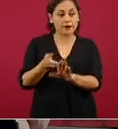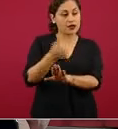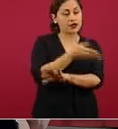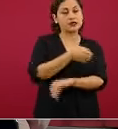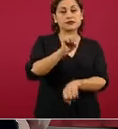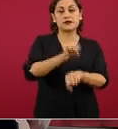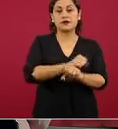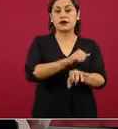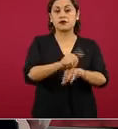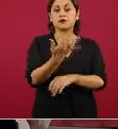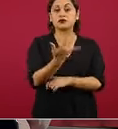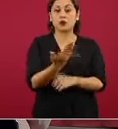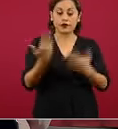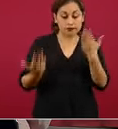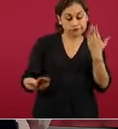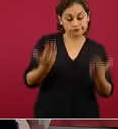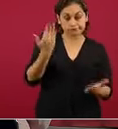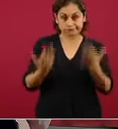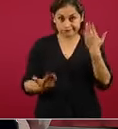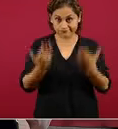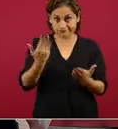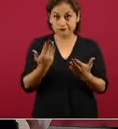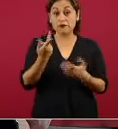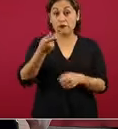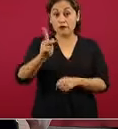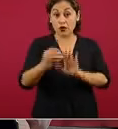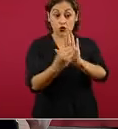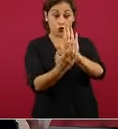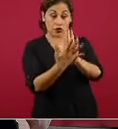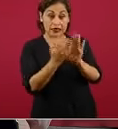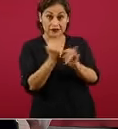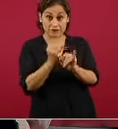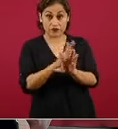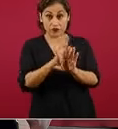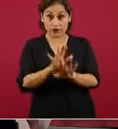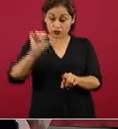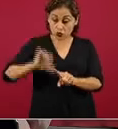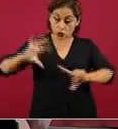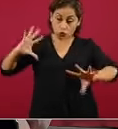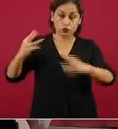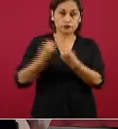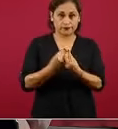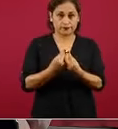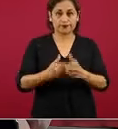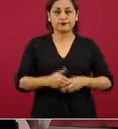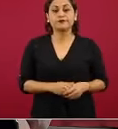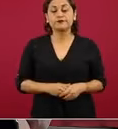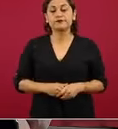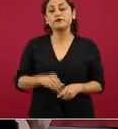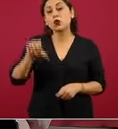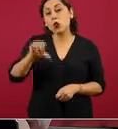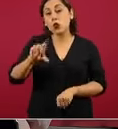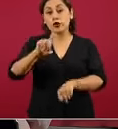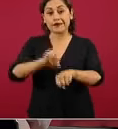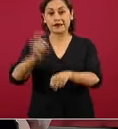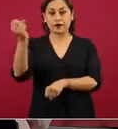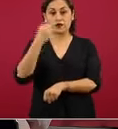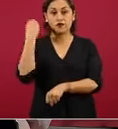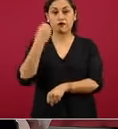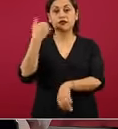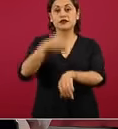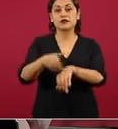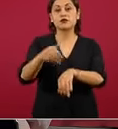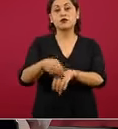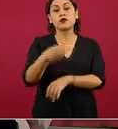los datos están actualizados, los últimos datos están actualizados al día de hoy. Entonces el día de hoy es la conferencia vespertina